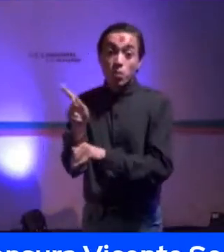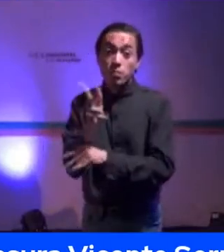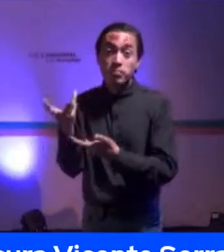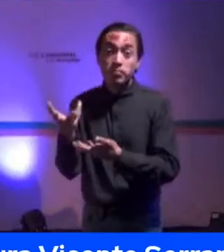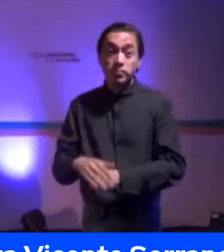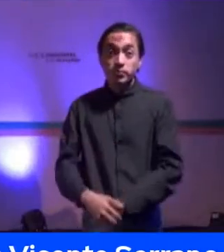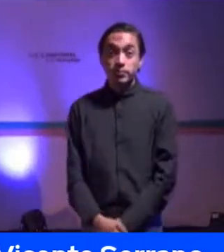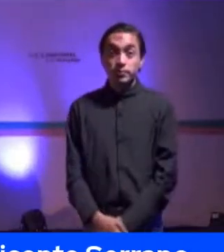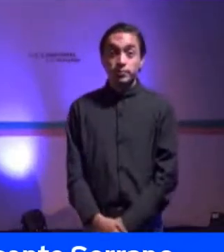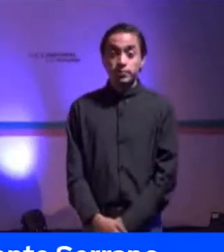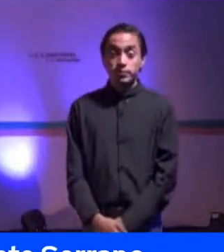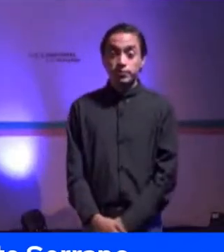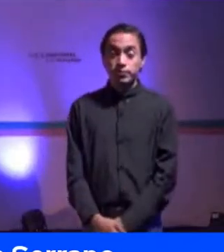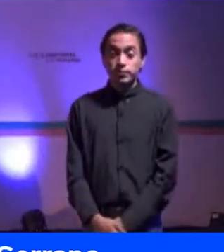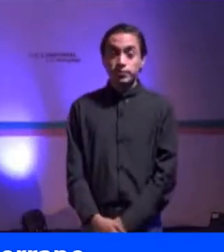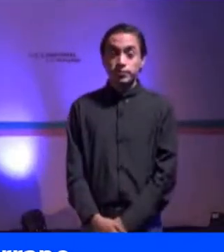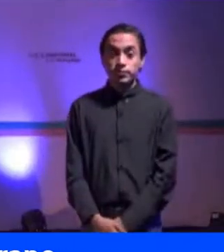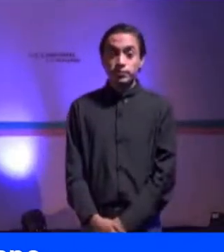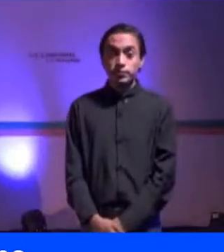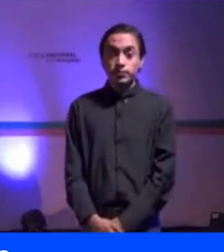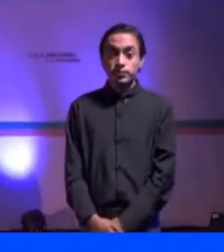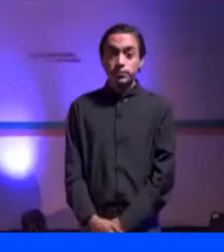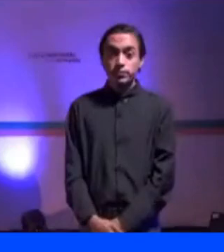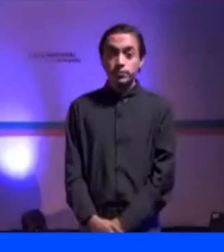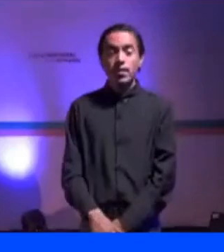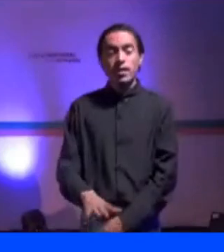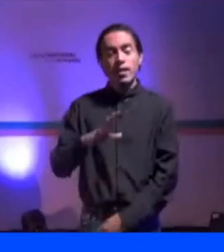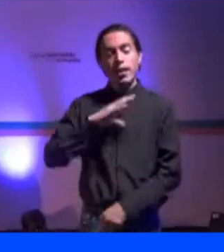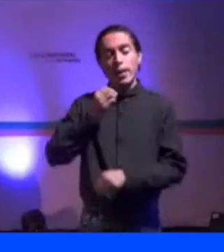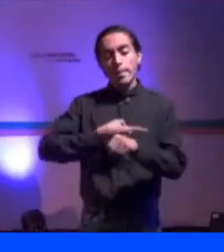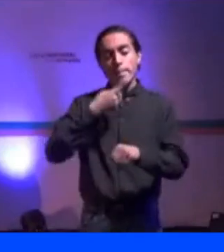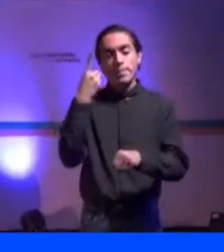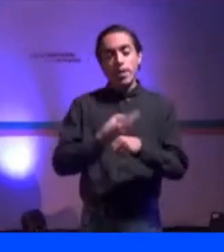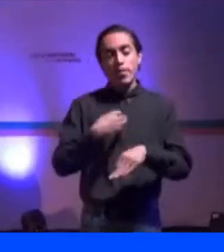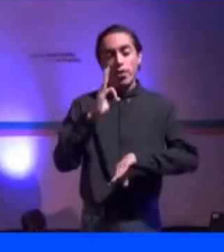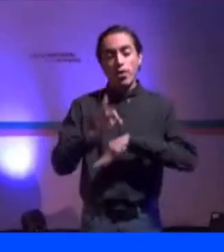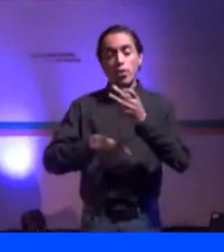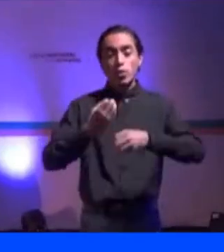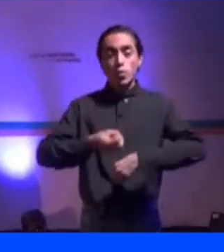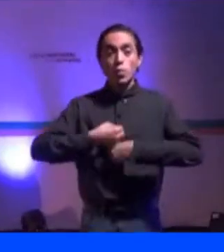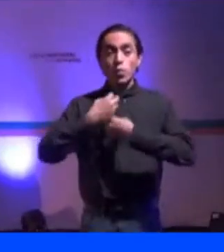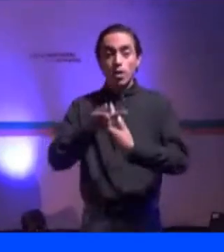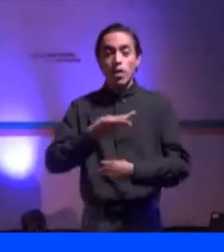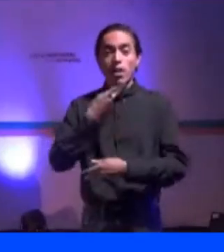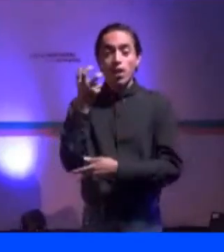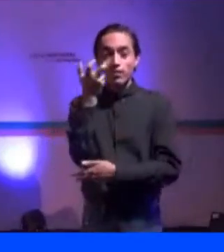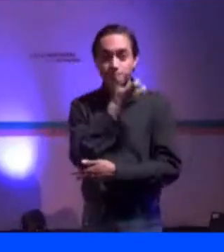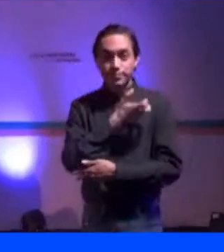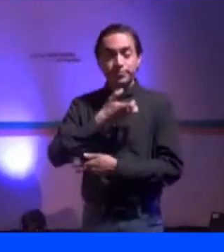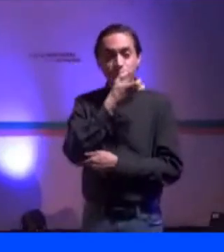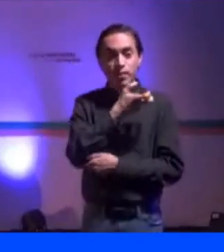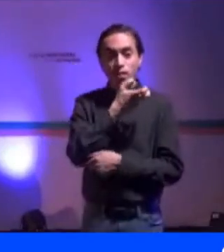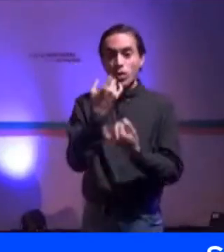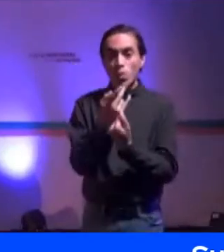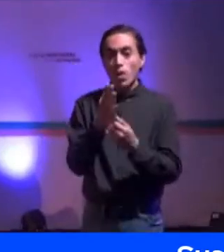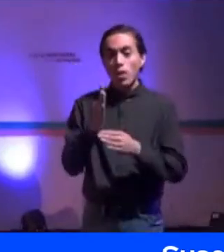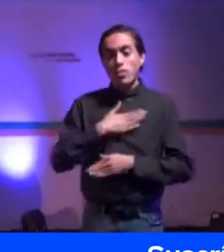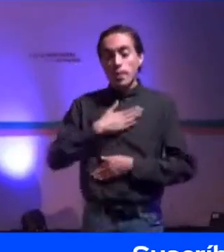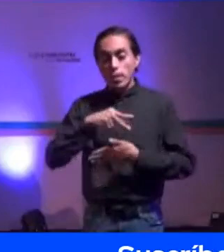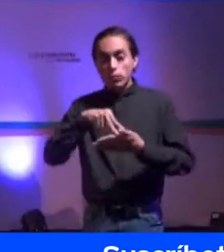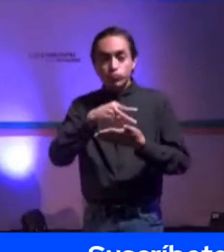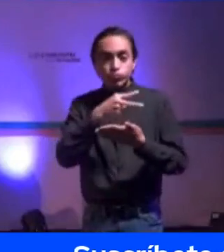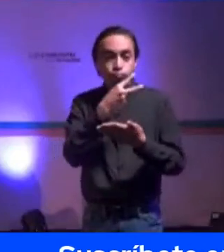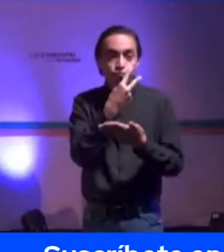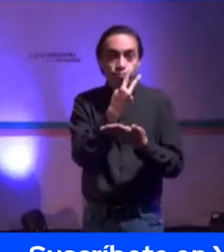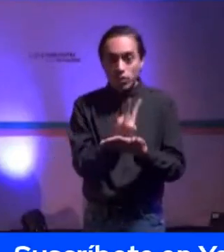y al menos tenemos la oportunidad todos de hablar, ¿no? Al menos a mí me pueden poner de cabeza